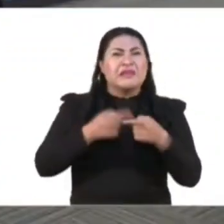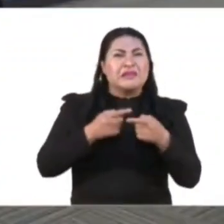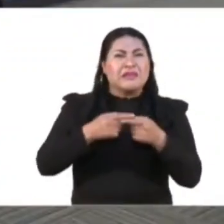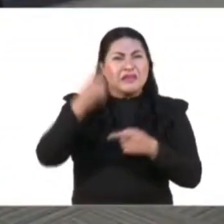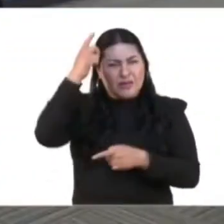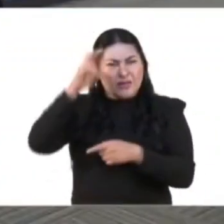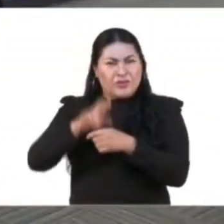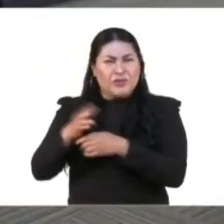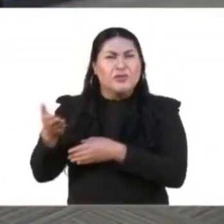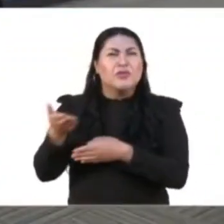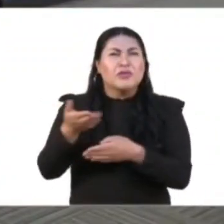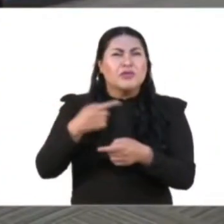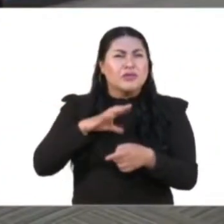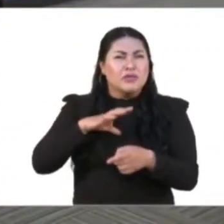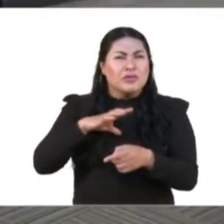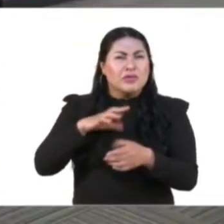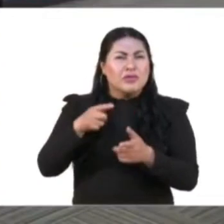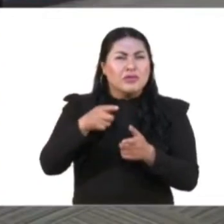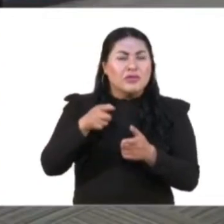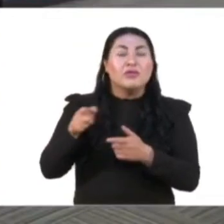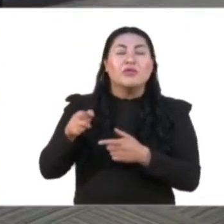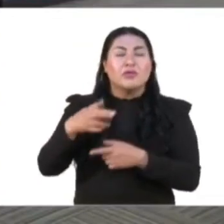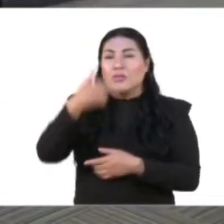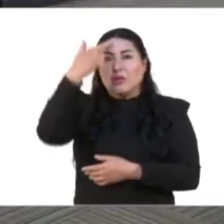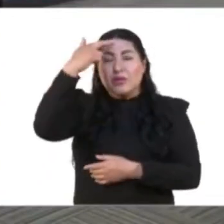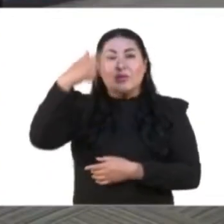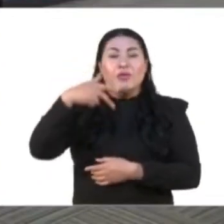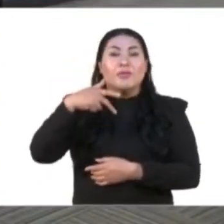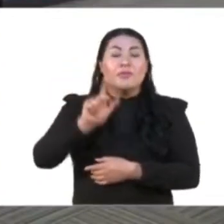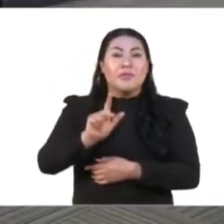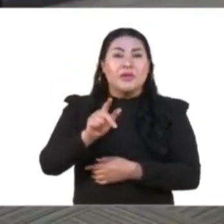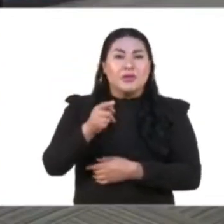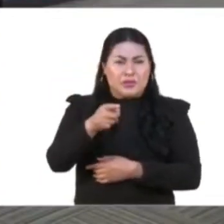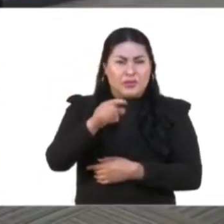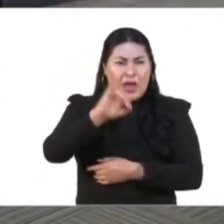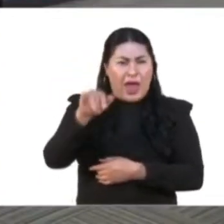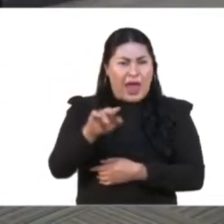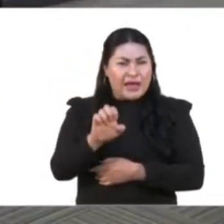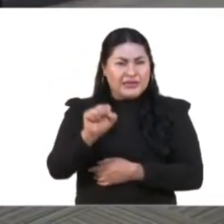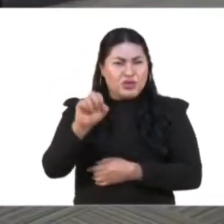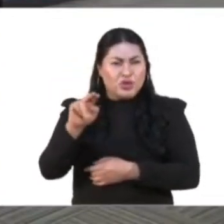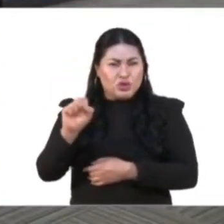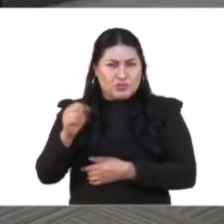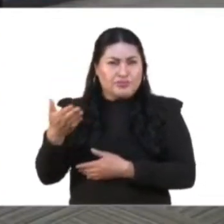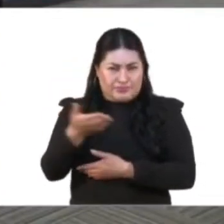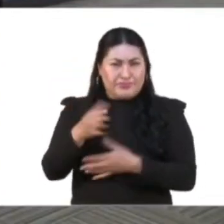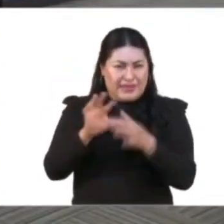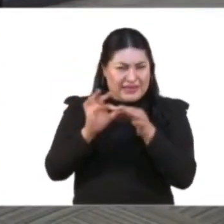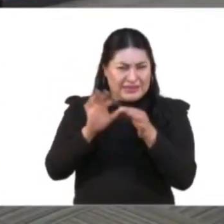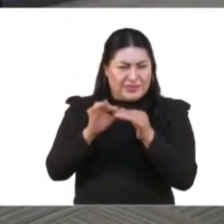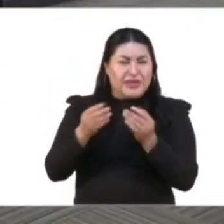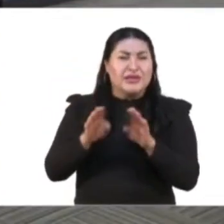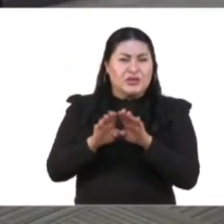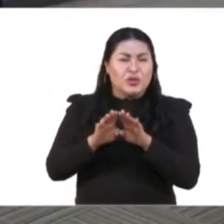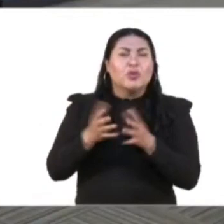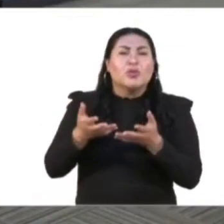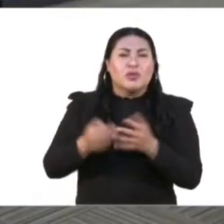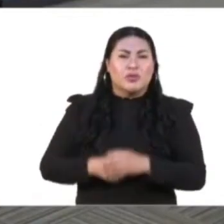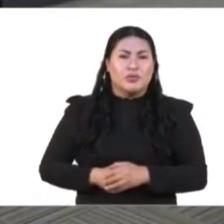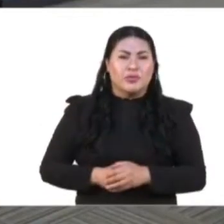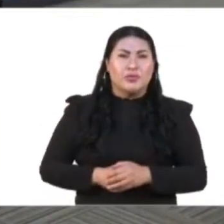doctor Berrón, pero son, no sé si nos platicas, Jesús, los ejercicios numéricos que se hacen ahora